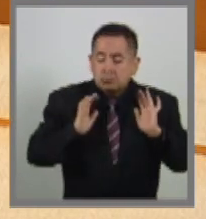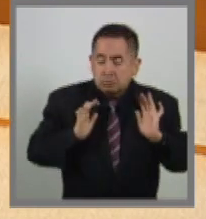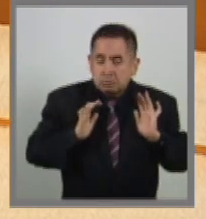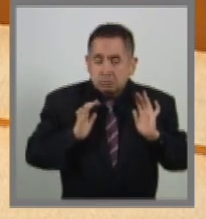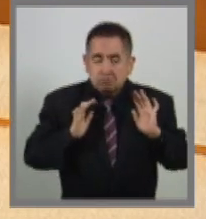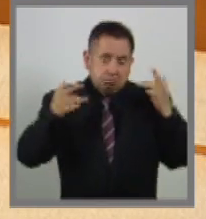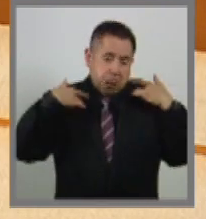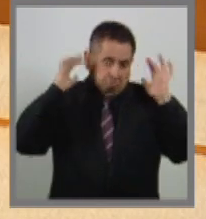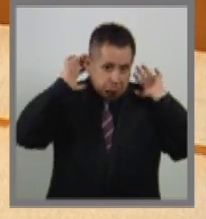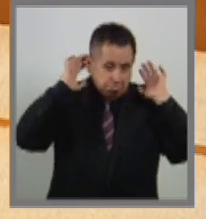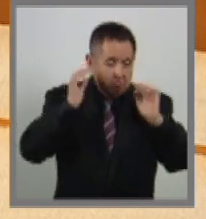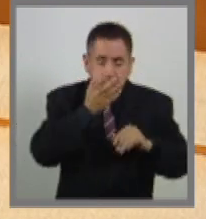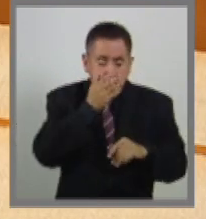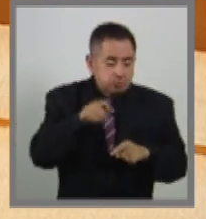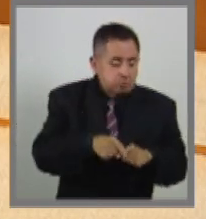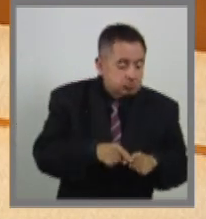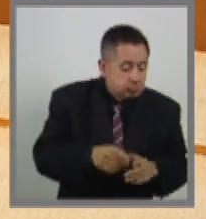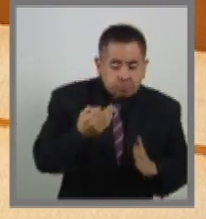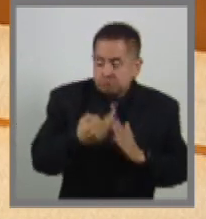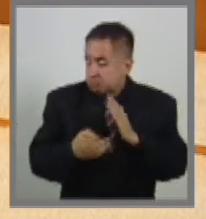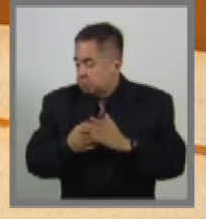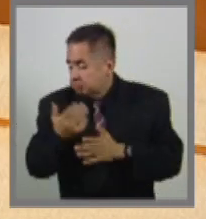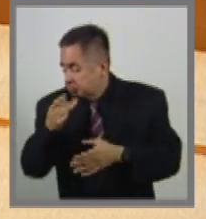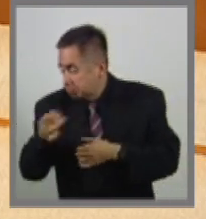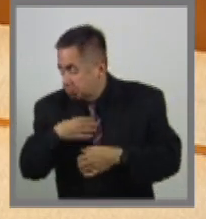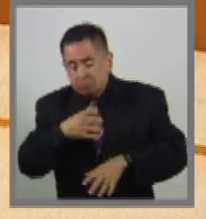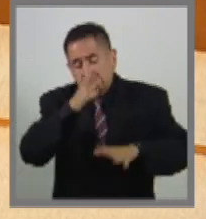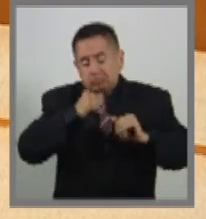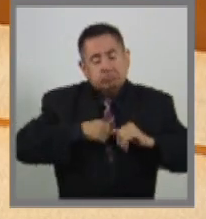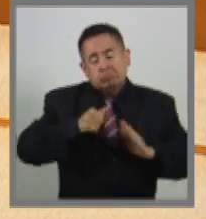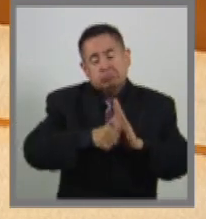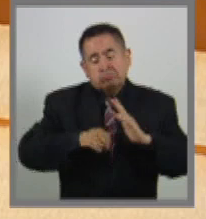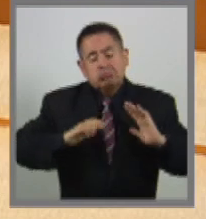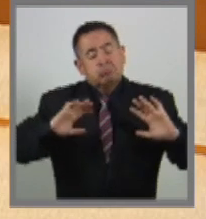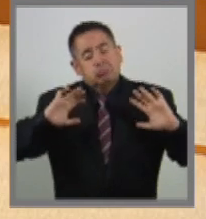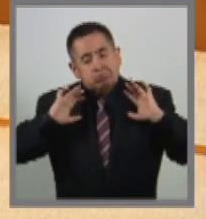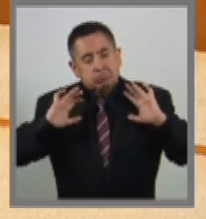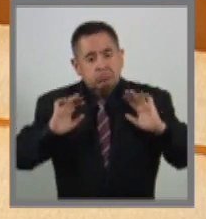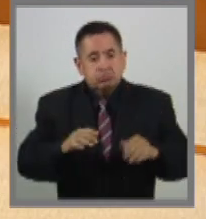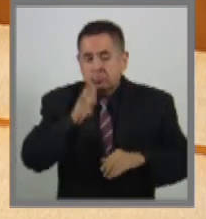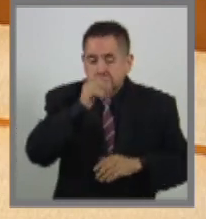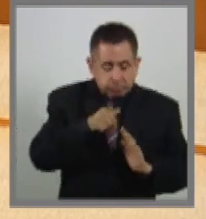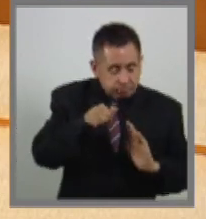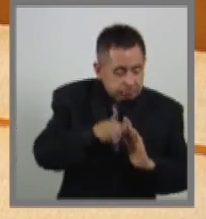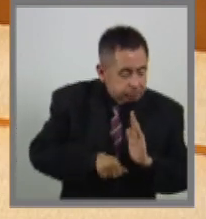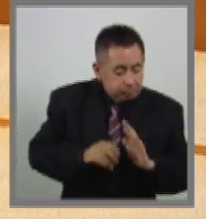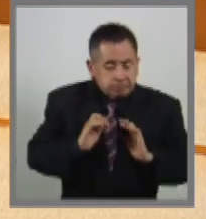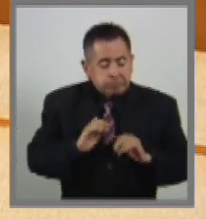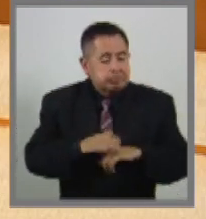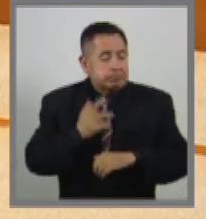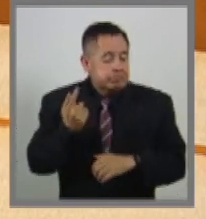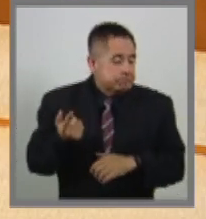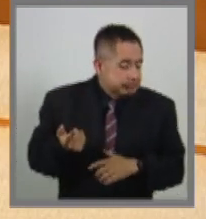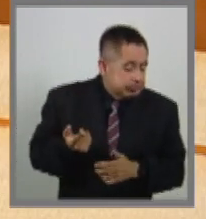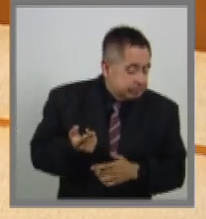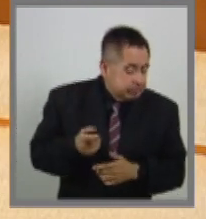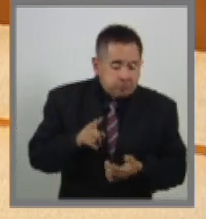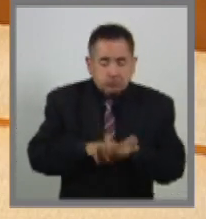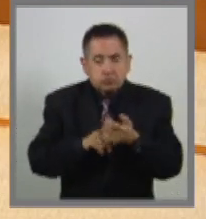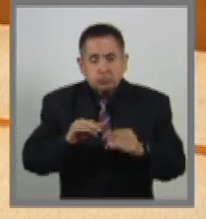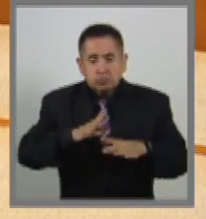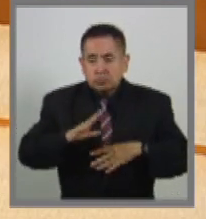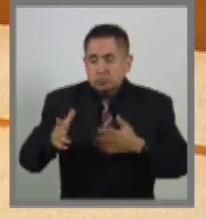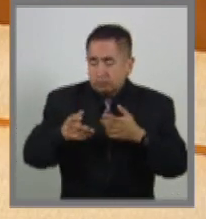puedo operar porque me falta tal medicamento, que es lo que dice. No lo puedo operar porque no tengo